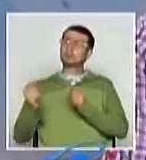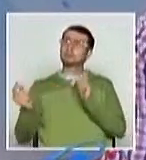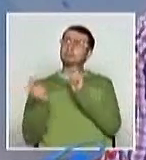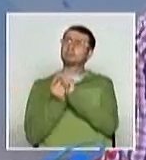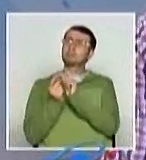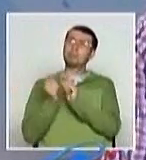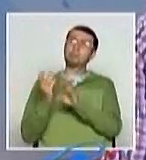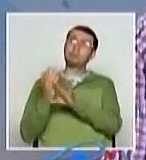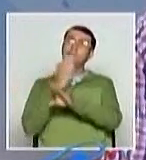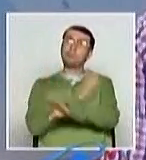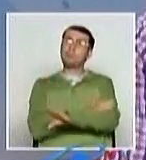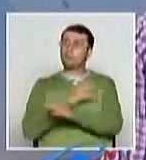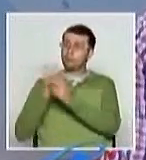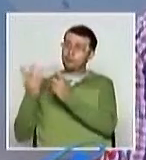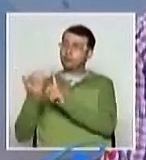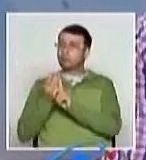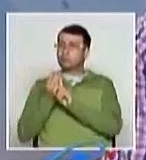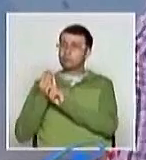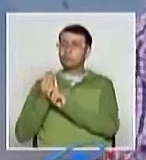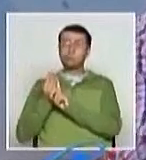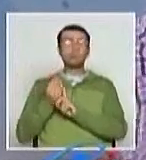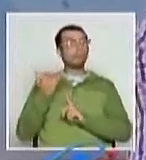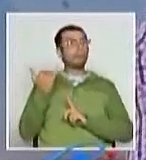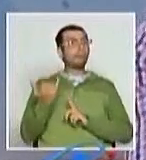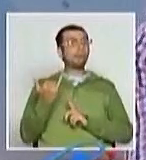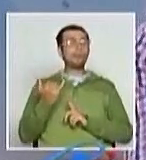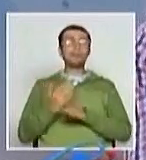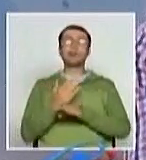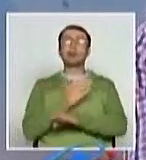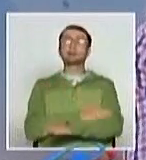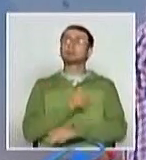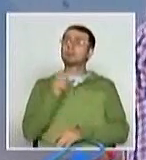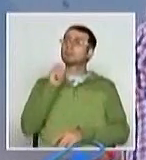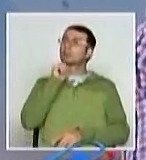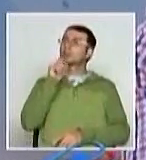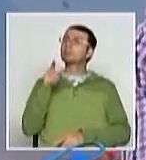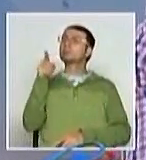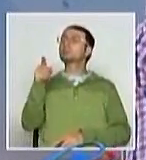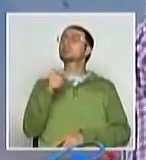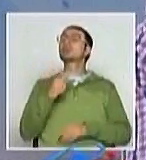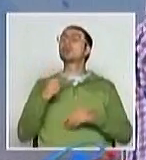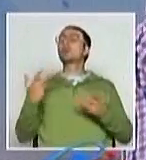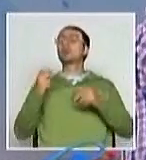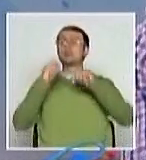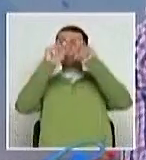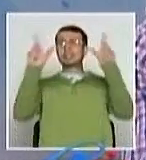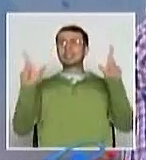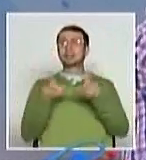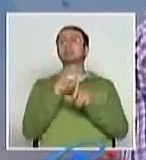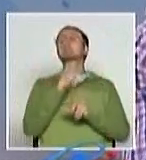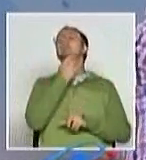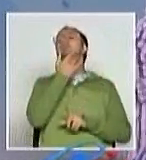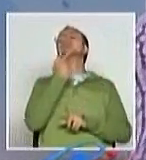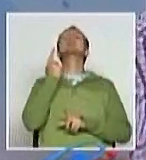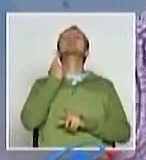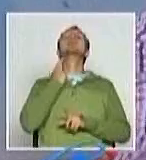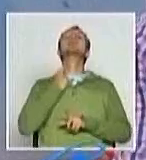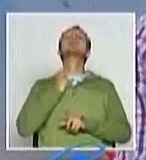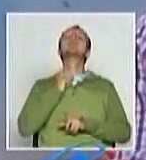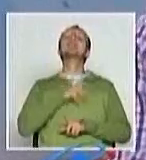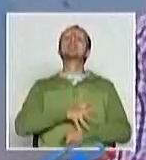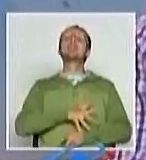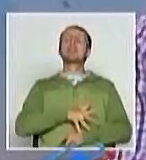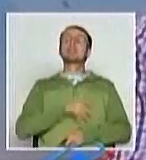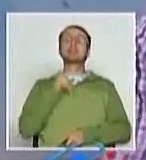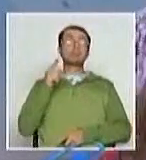los el grupo de la clínica de la felicidad siempree les hago un examen de tiroides porque la tiroides vibra mucho con las emociones y ahoritica